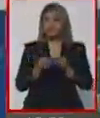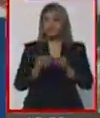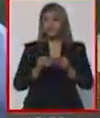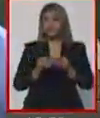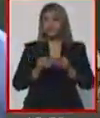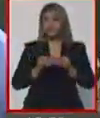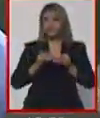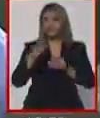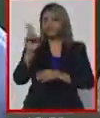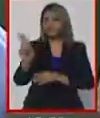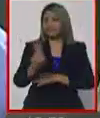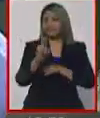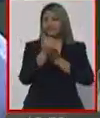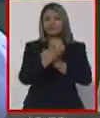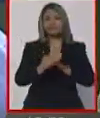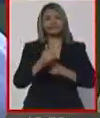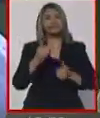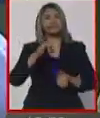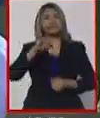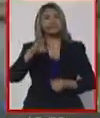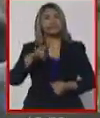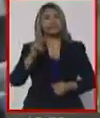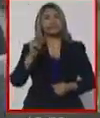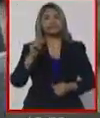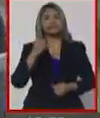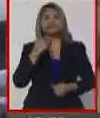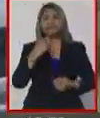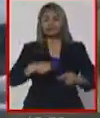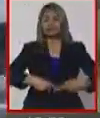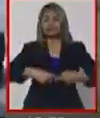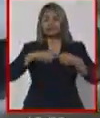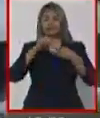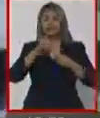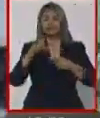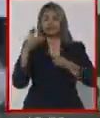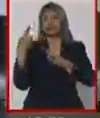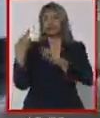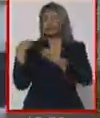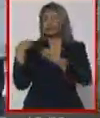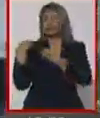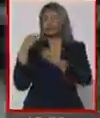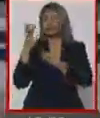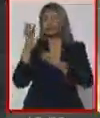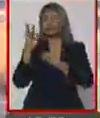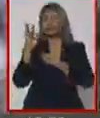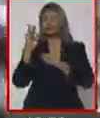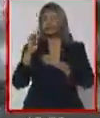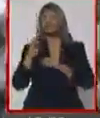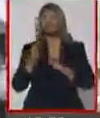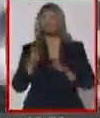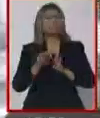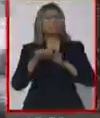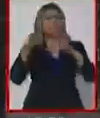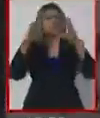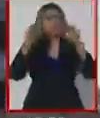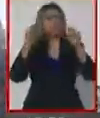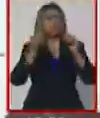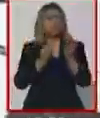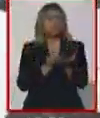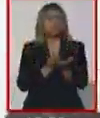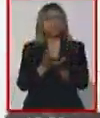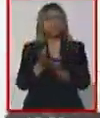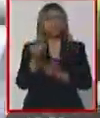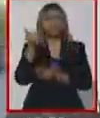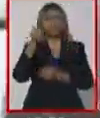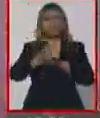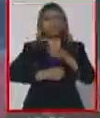consejo facultativo en la universidad, donde Juan Carlos Herrera será suspendido de su cargo como profesor de 7 materias, el cual enseñaba en la carrera de Derecho